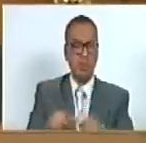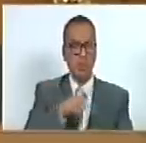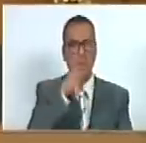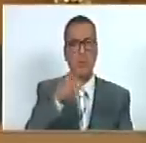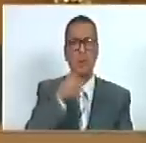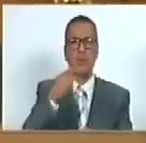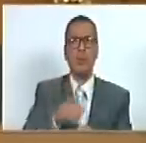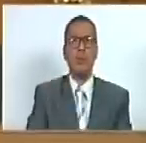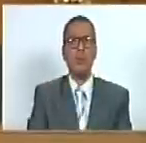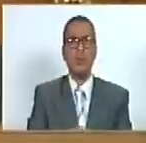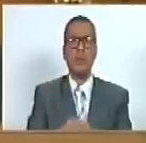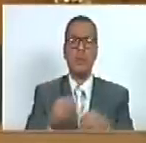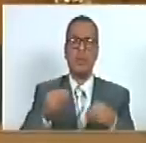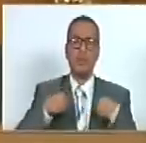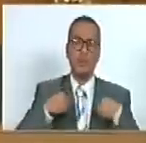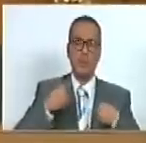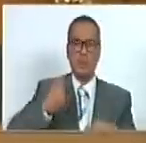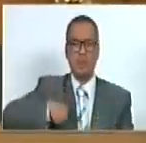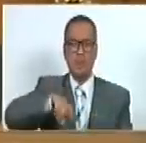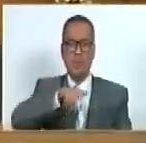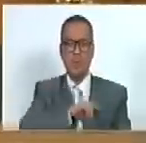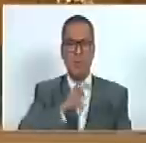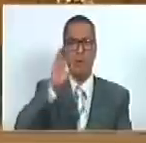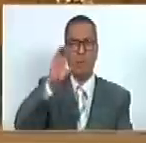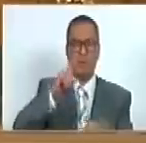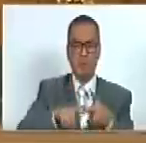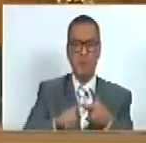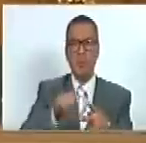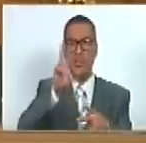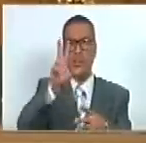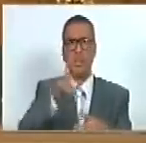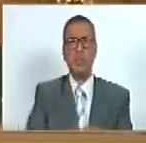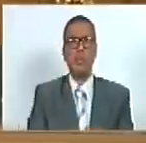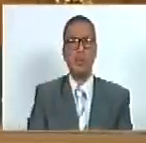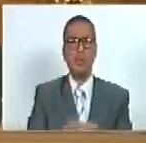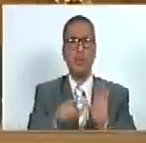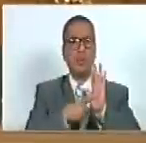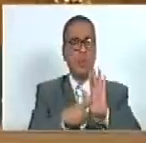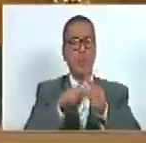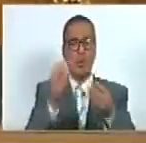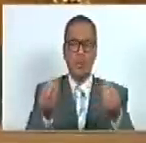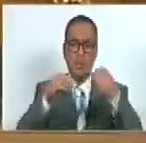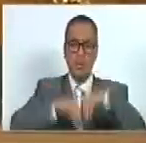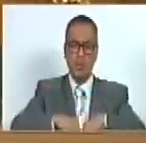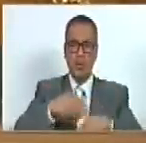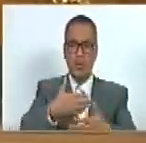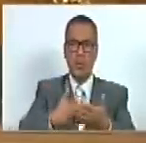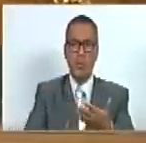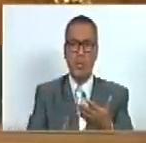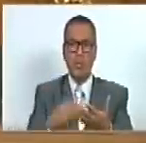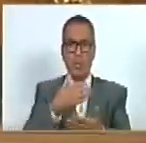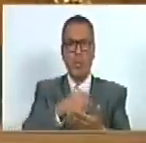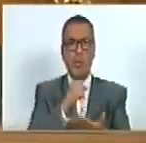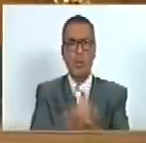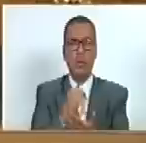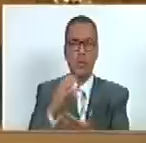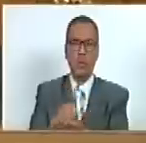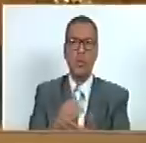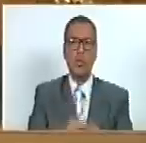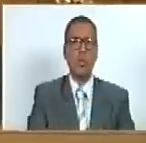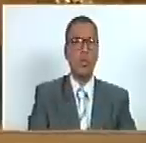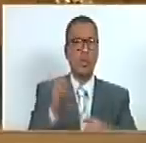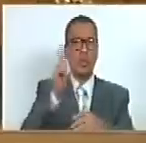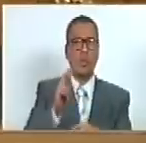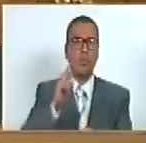política que vive nuestra nación. Tercero, publicar el presente acuerdo en la Gaceta Oficial de